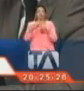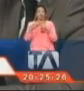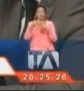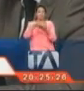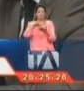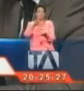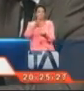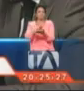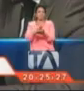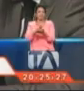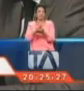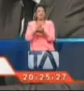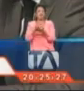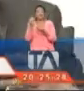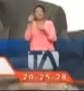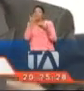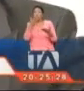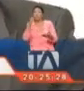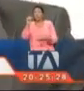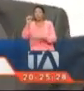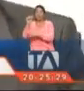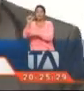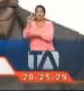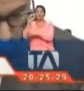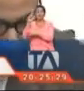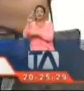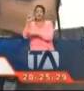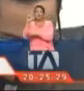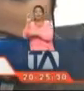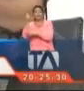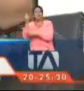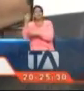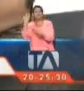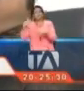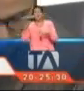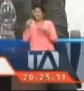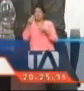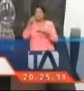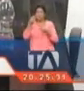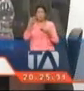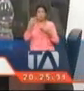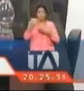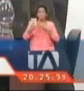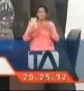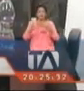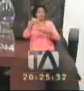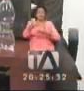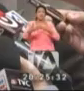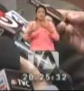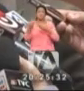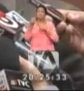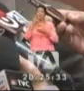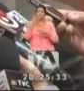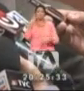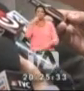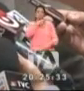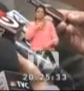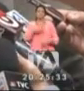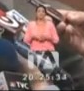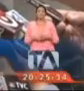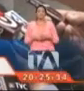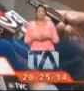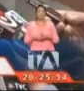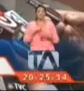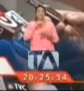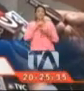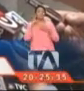Carlos Pareja aducen que la versión que sirvió para acusar a su cliente ya fue desmentida por uno de los procesados. Entonces el tema está